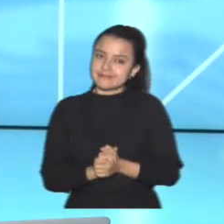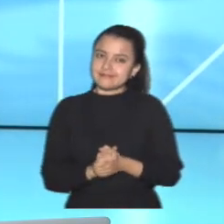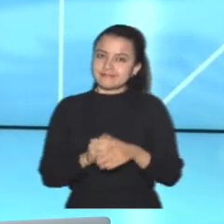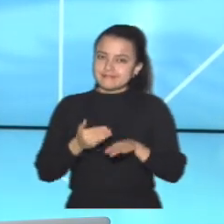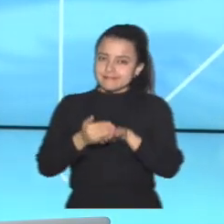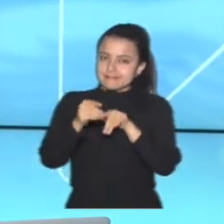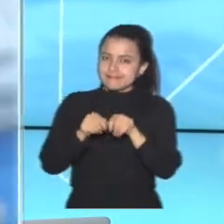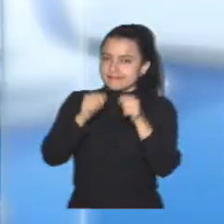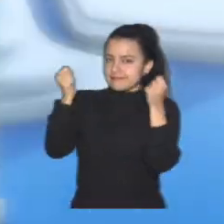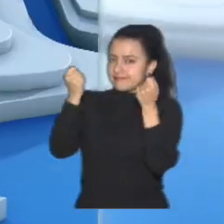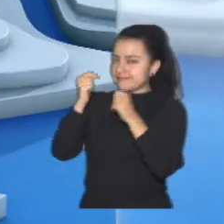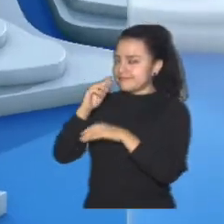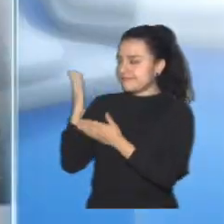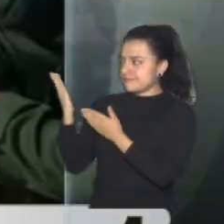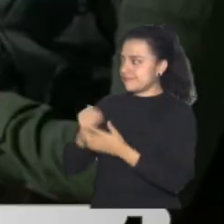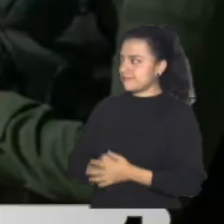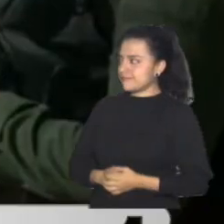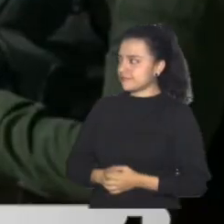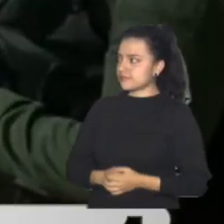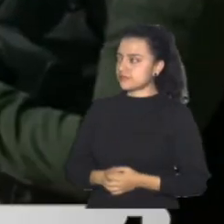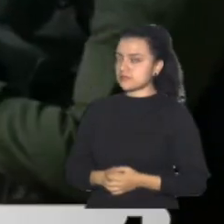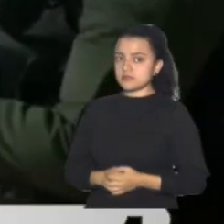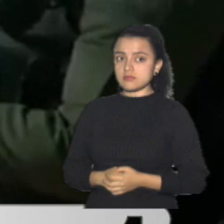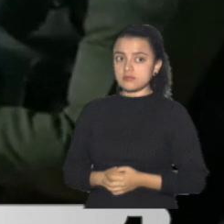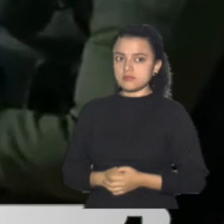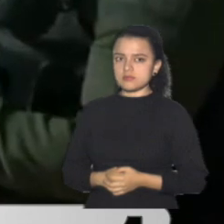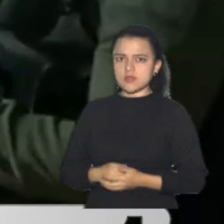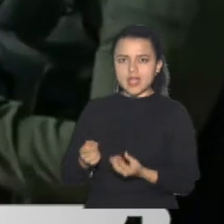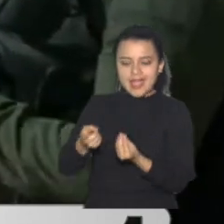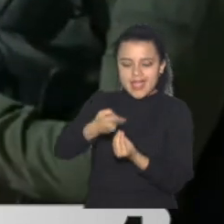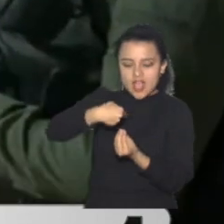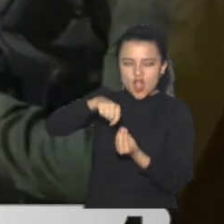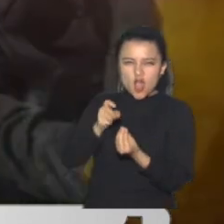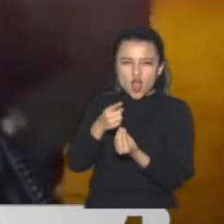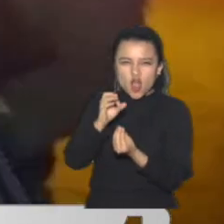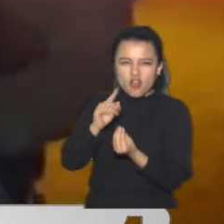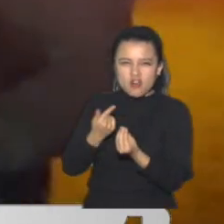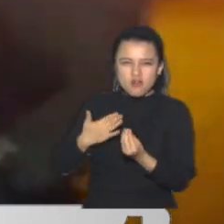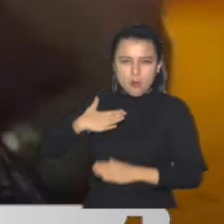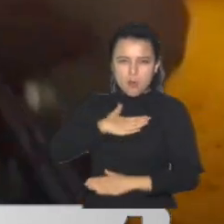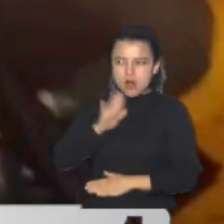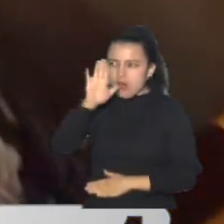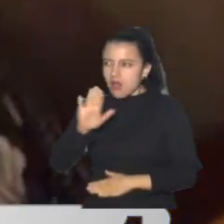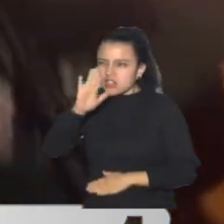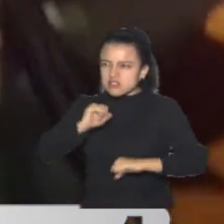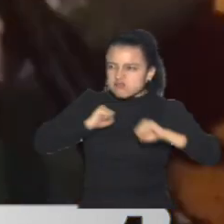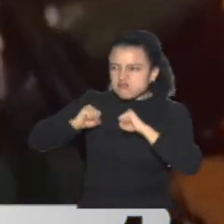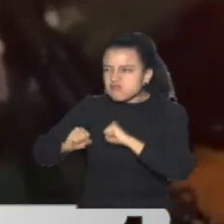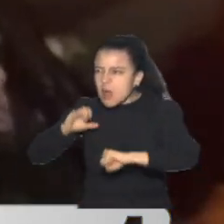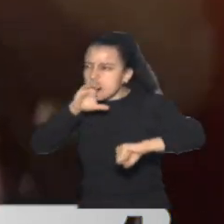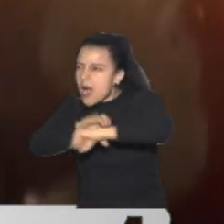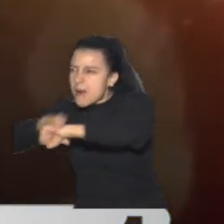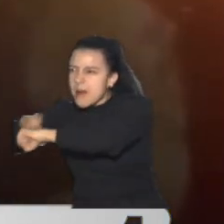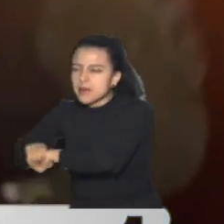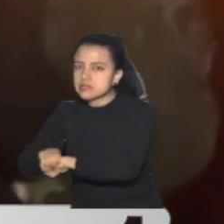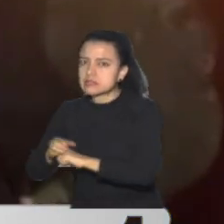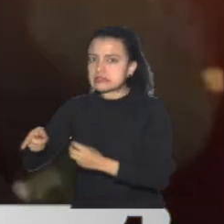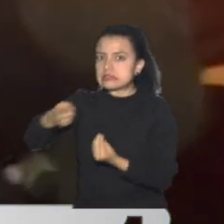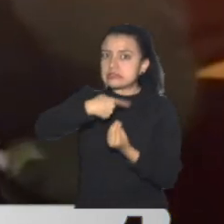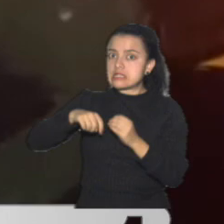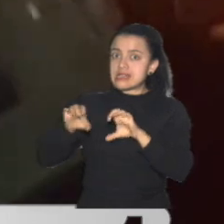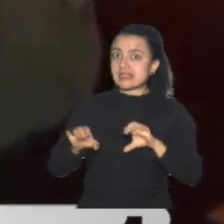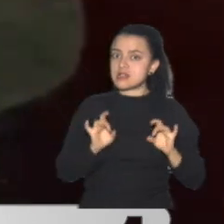al regresar este operativo contra el clan del golpe un bolívar por extorsión y secuestro ya volver